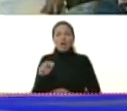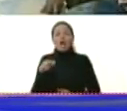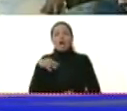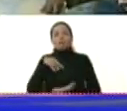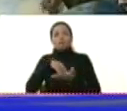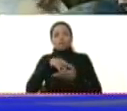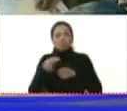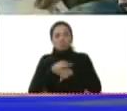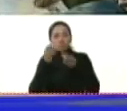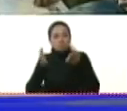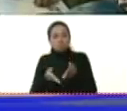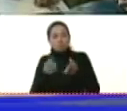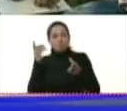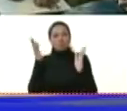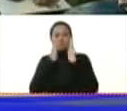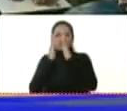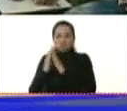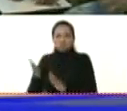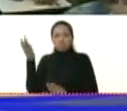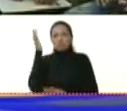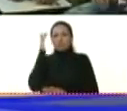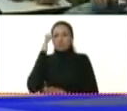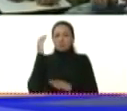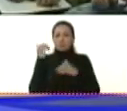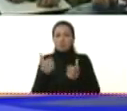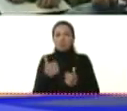se organice, sepa.